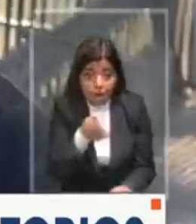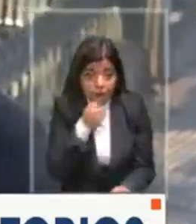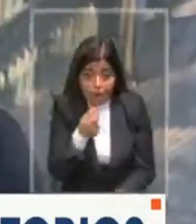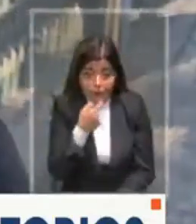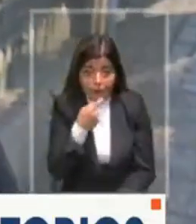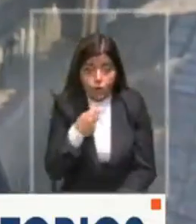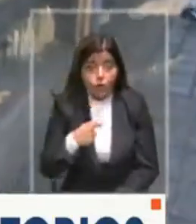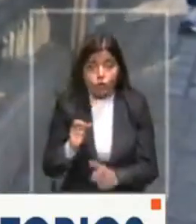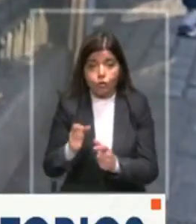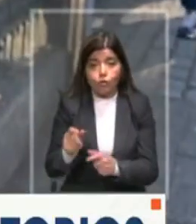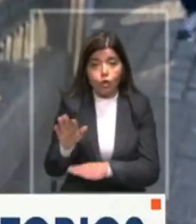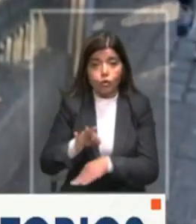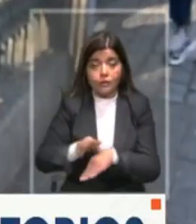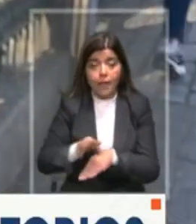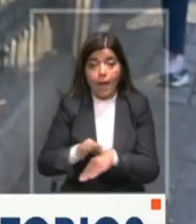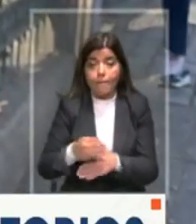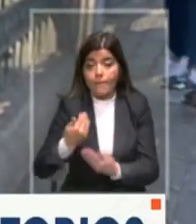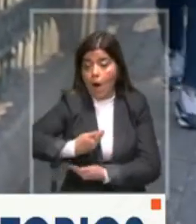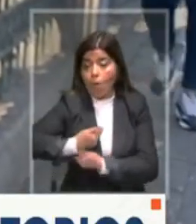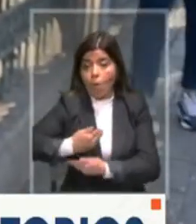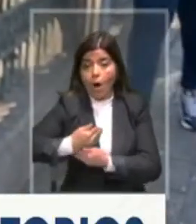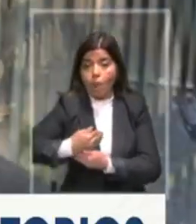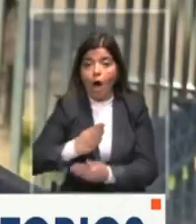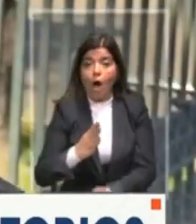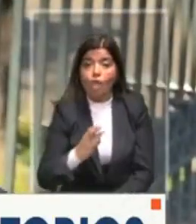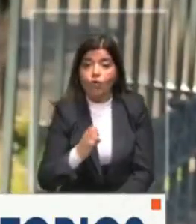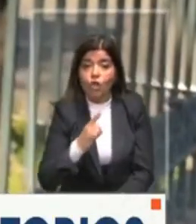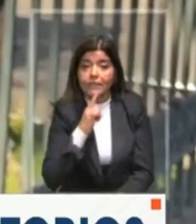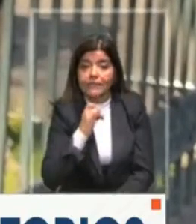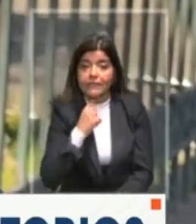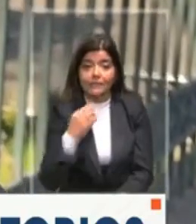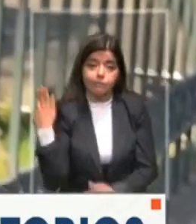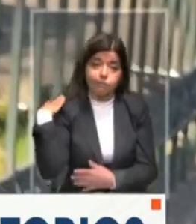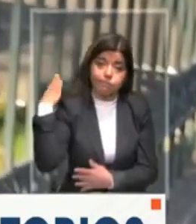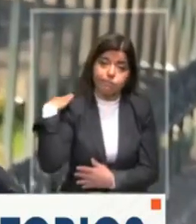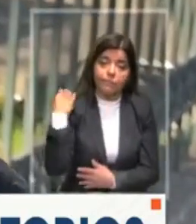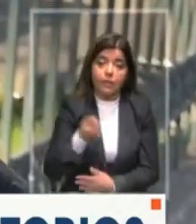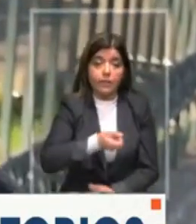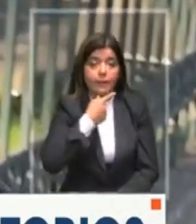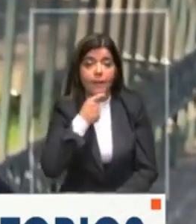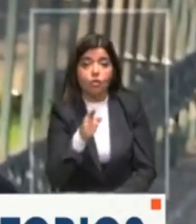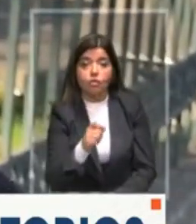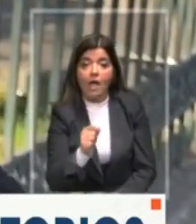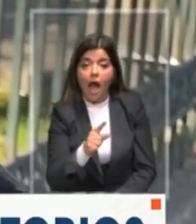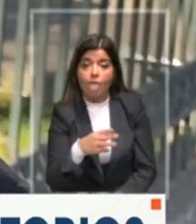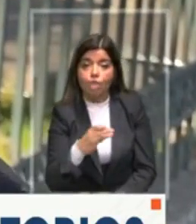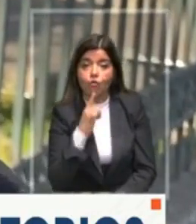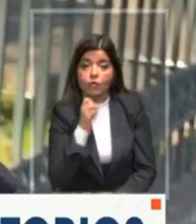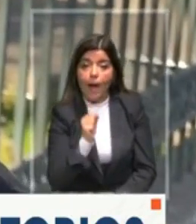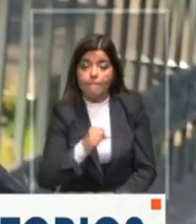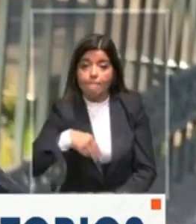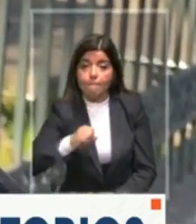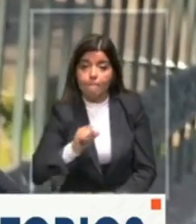estaba con bronquitis porque tuvo mucha secreción nasal. ¿Qué tomó el bebé? Salbutamol. ¿Ya? Hacer inhalaciones